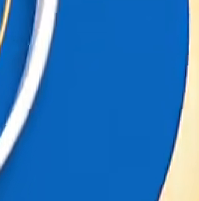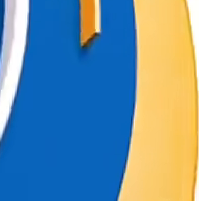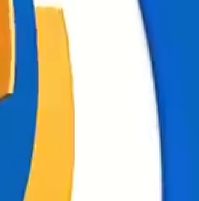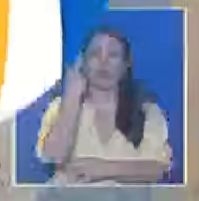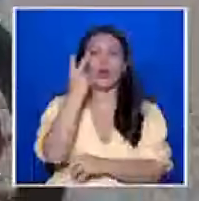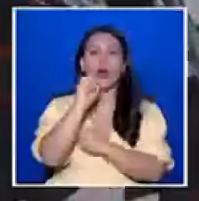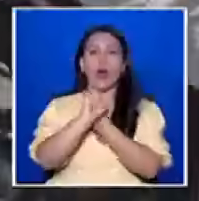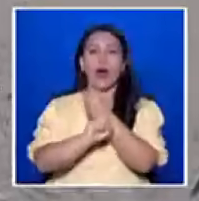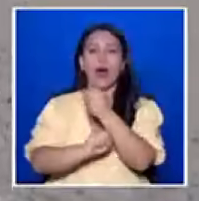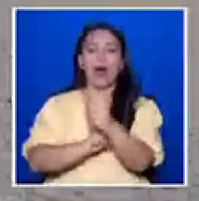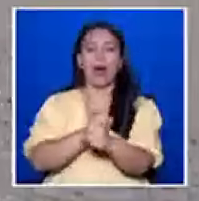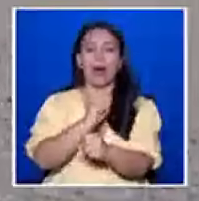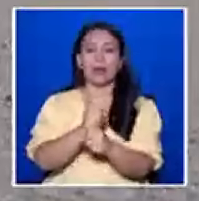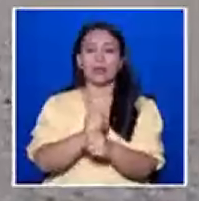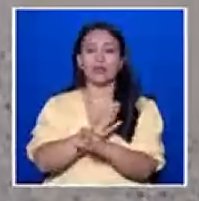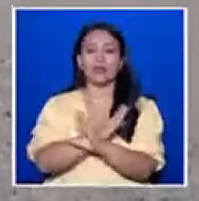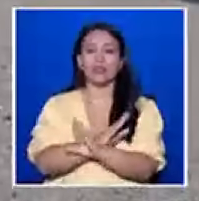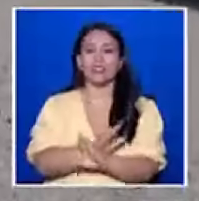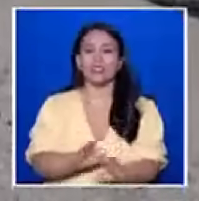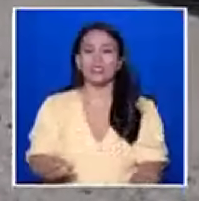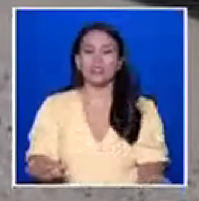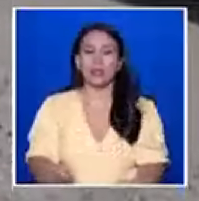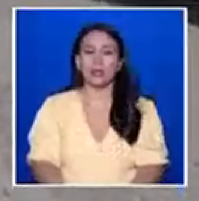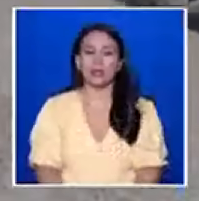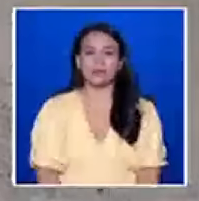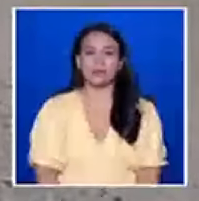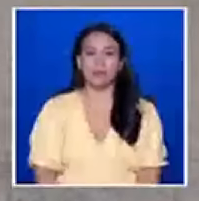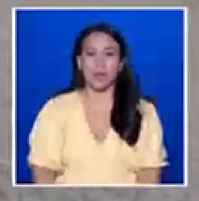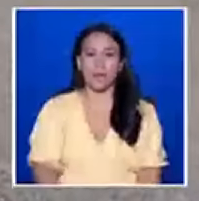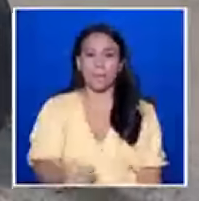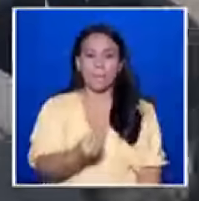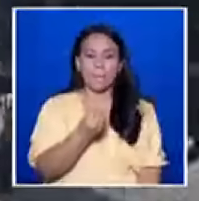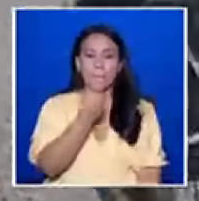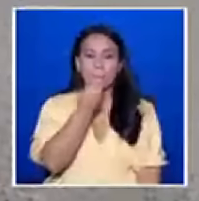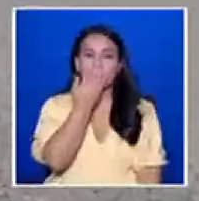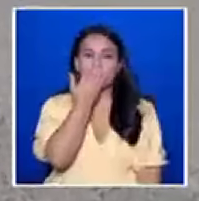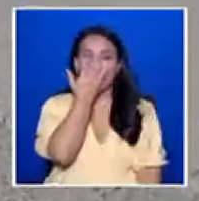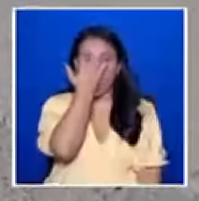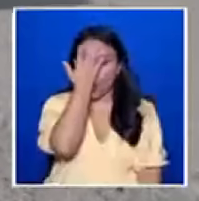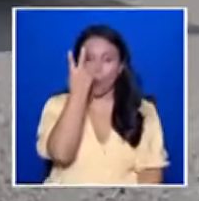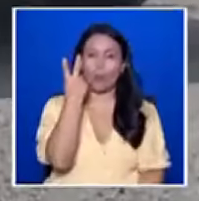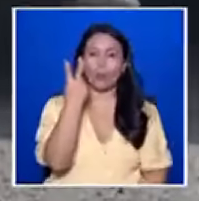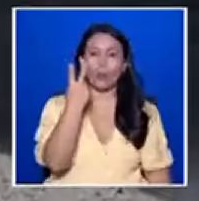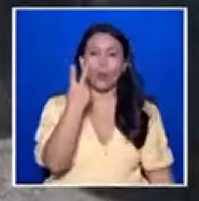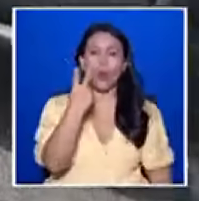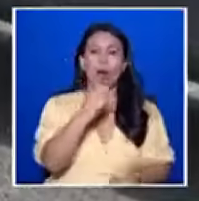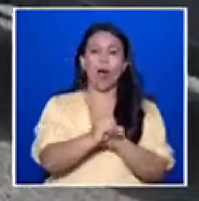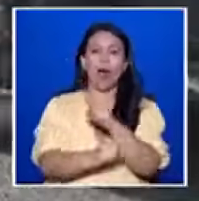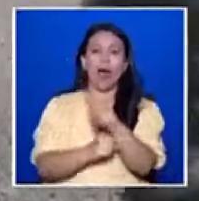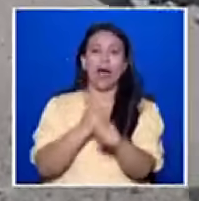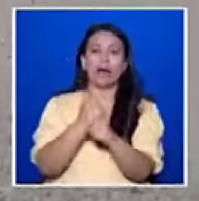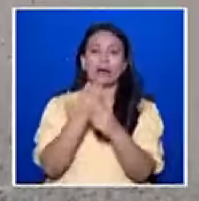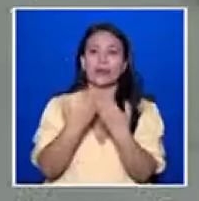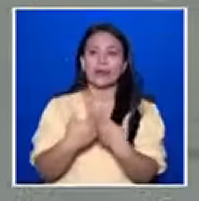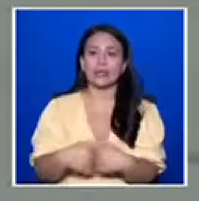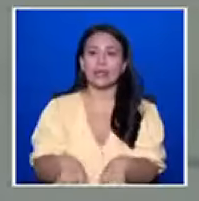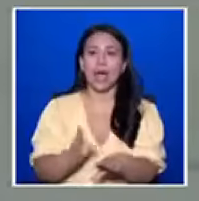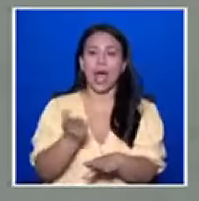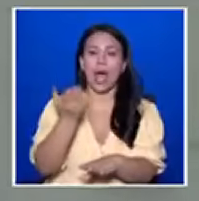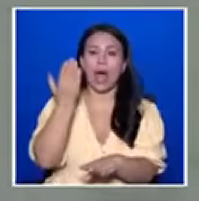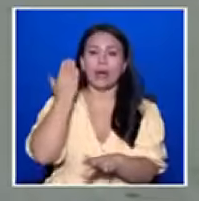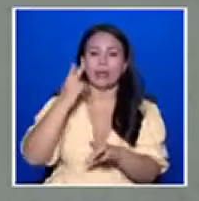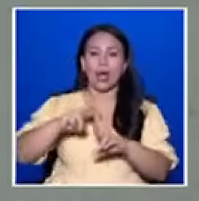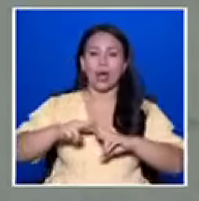estado en total un polverío. Y tal. ¿2 años? Casi 2 años. Desde